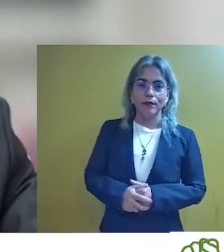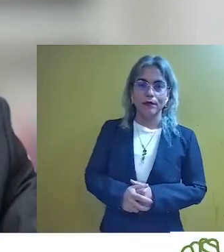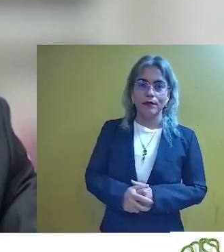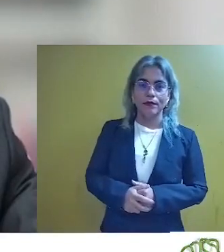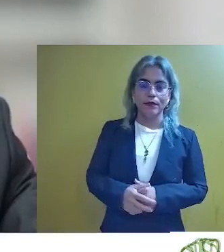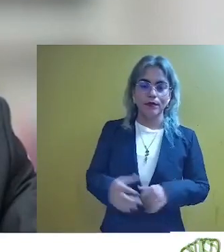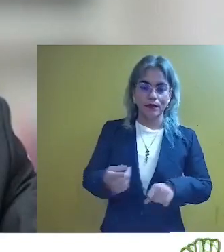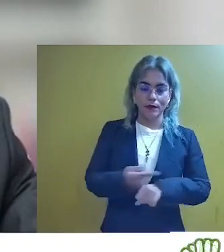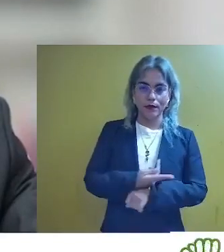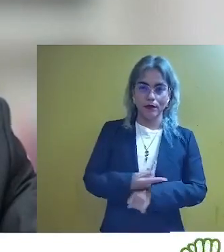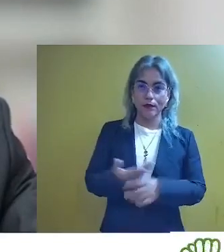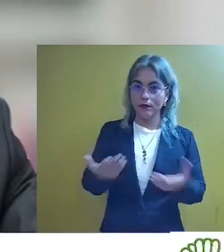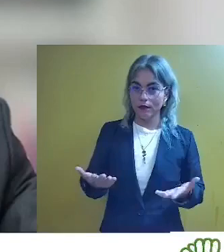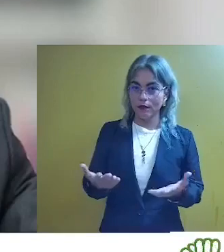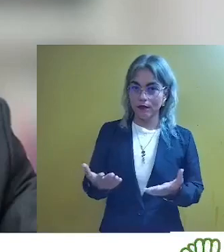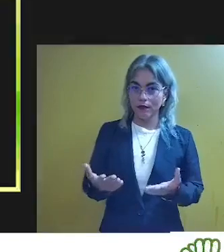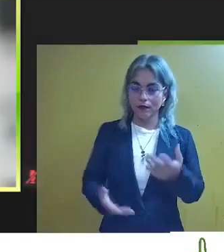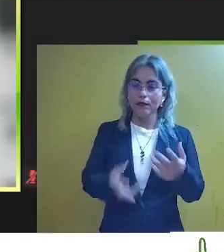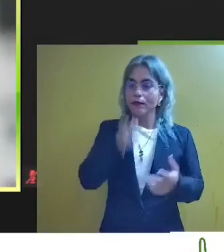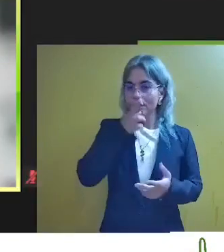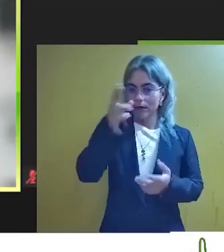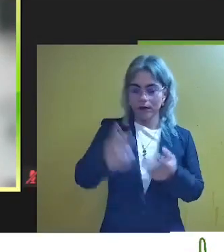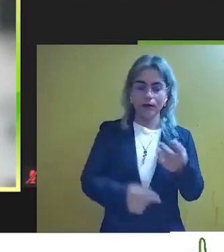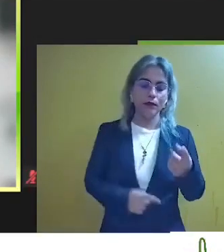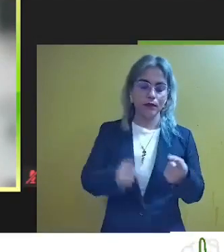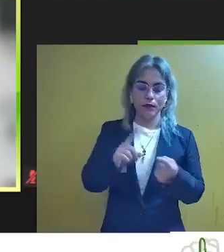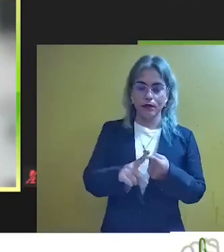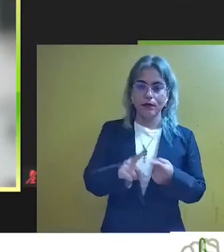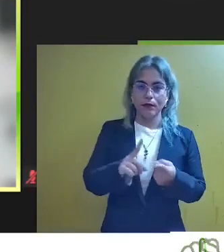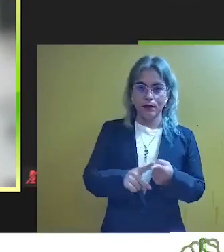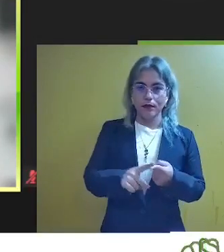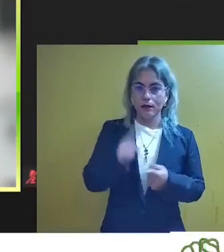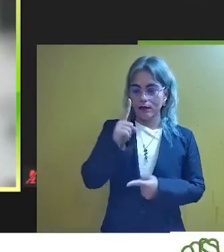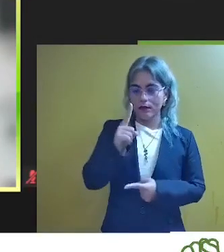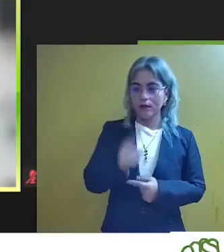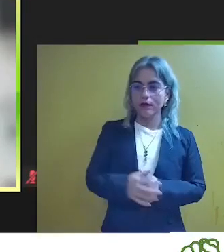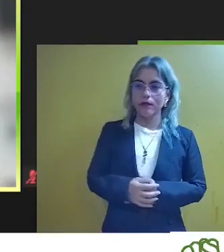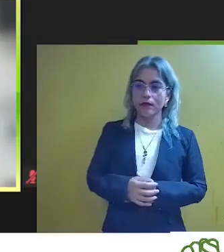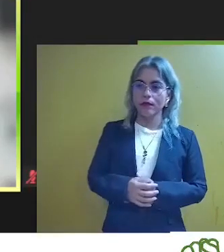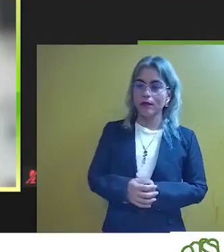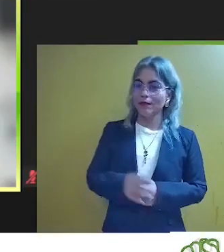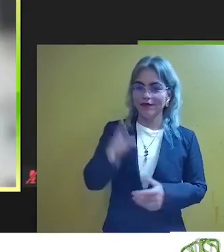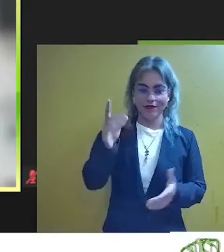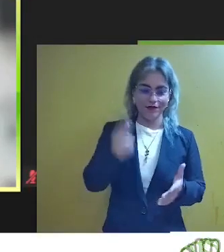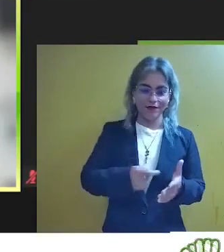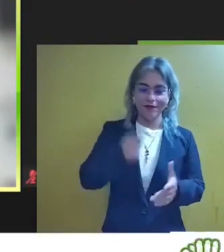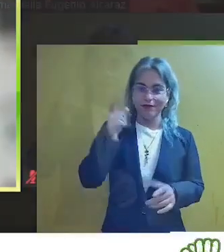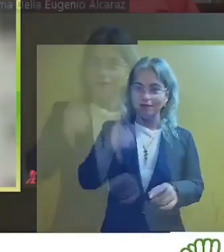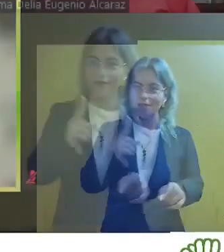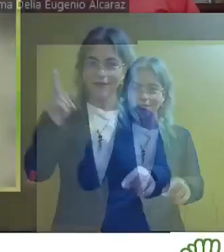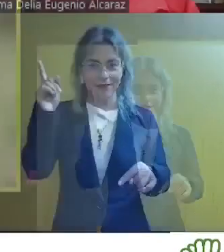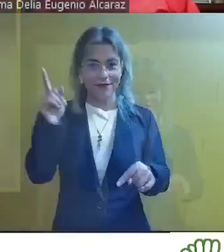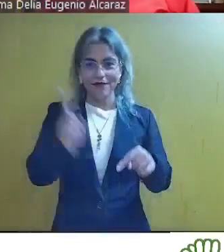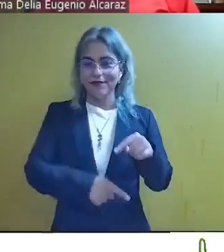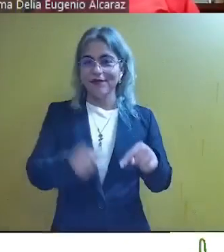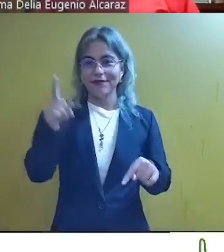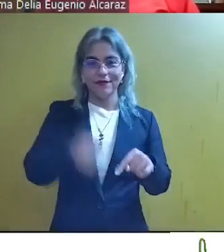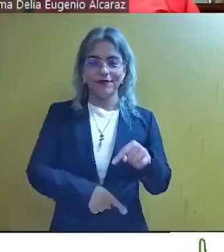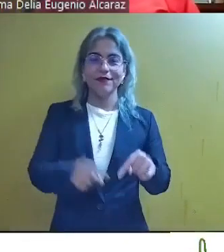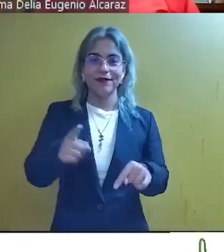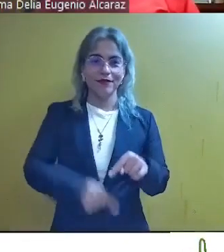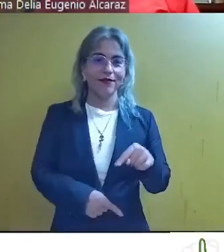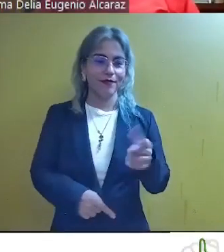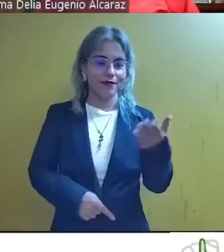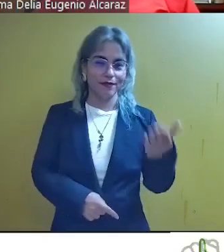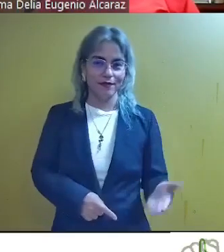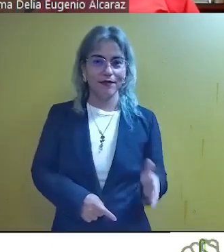consecuencia, se propone como punto resolutivo lo siguiente. Único. Se desecha de plano la demanda de juicio electoral ciudadano promovido por la